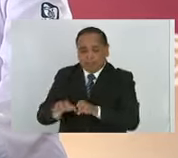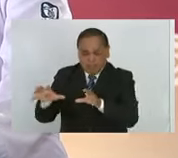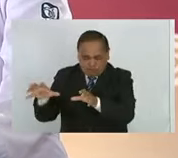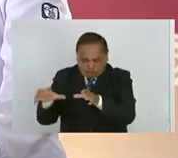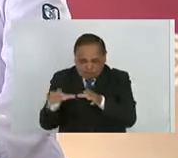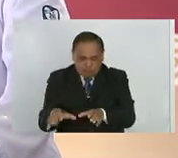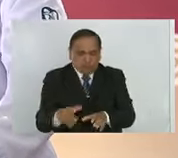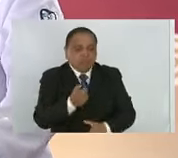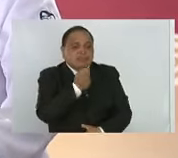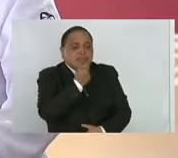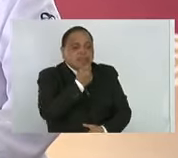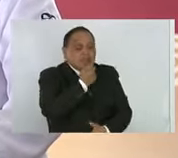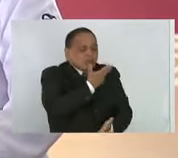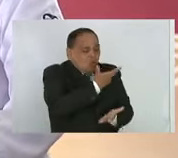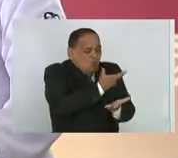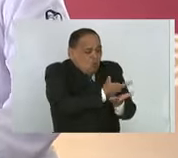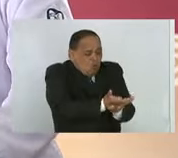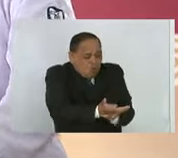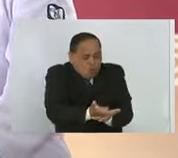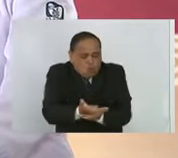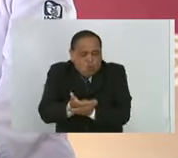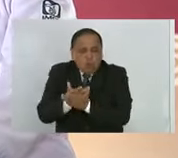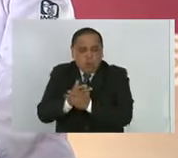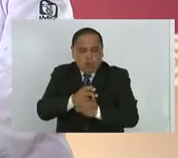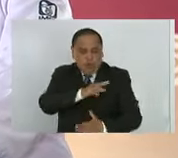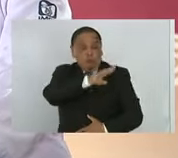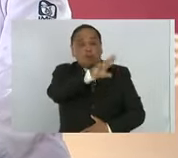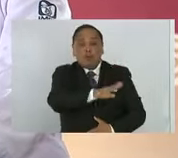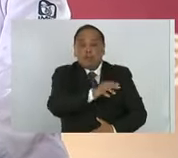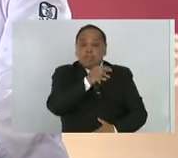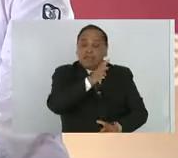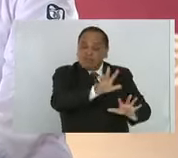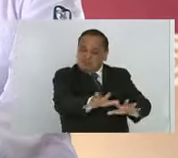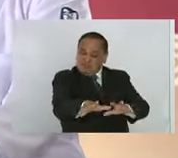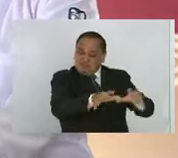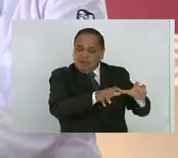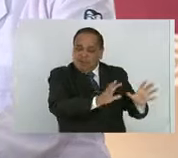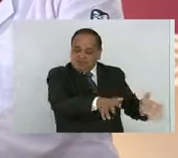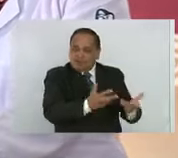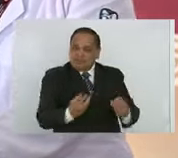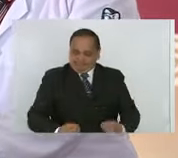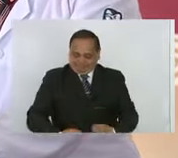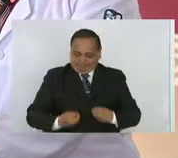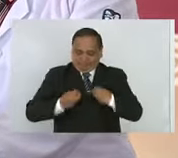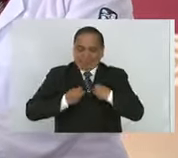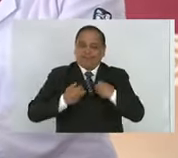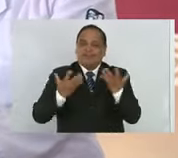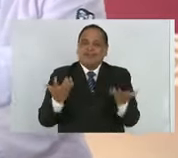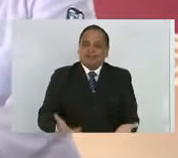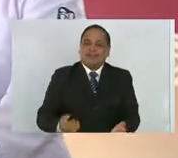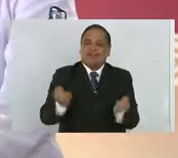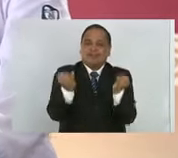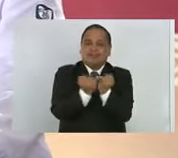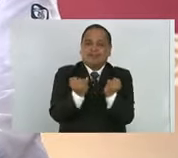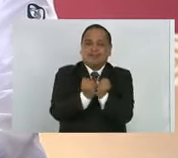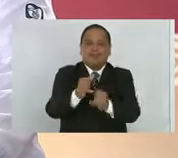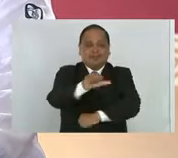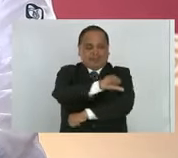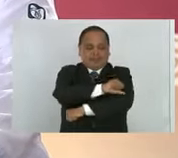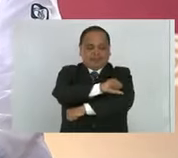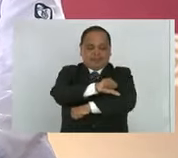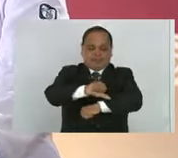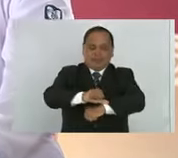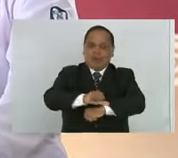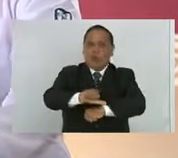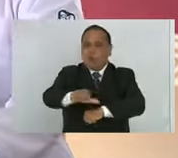arrancar al pequeño Josué de la garra de la muerte. Un caso más reciente, inédito en la literatura médica del país, fue la cirugía realizada a un paciente